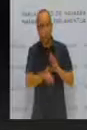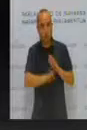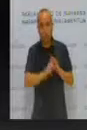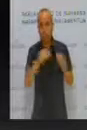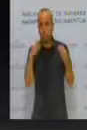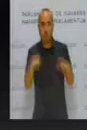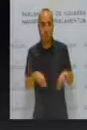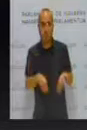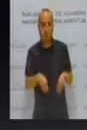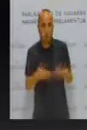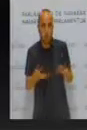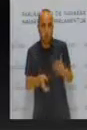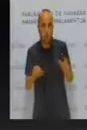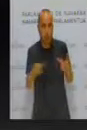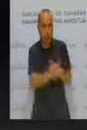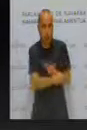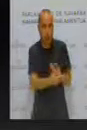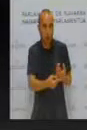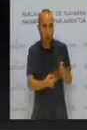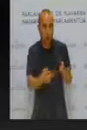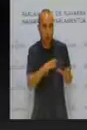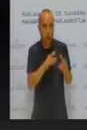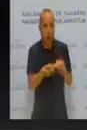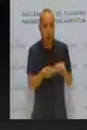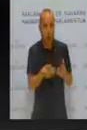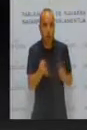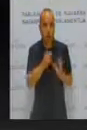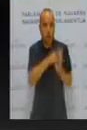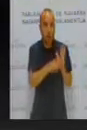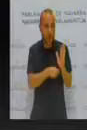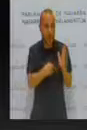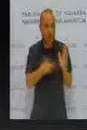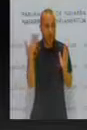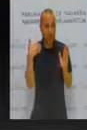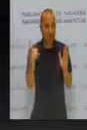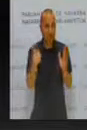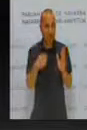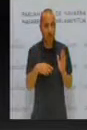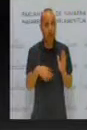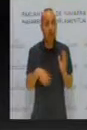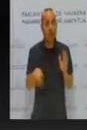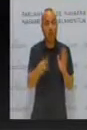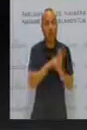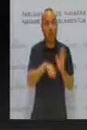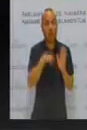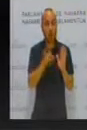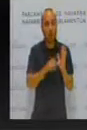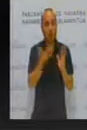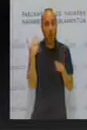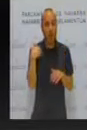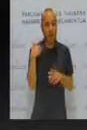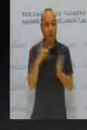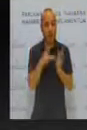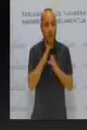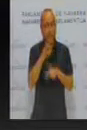de algunos de los recortes o de los ajustes o de las medidas contempladas en ese decreto ley de abril del año